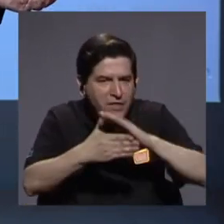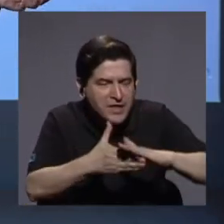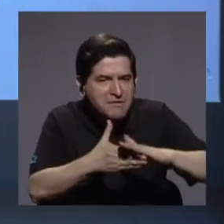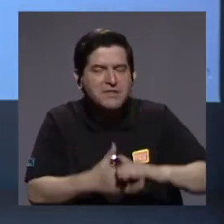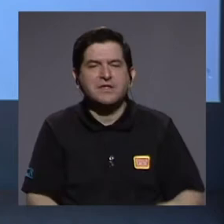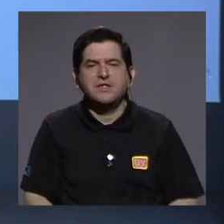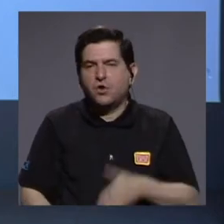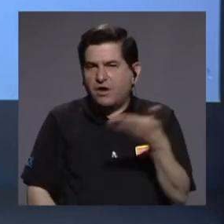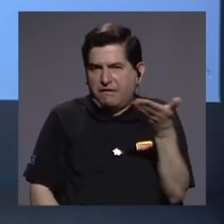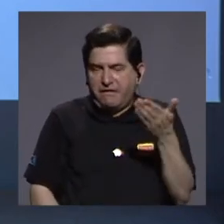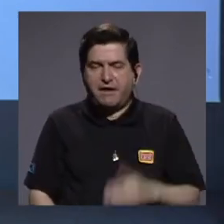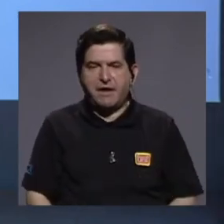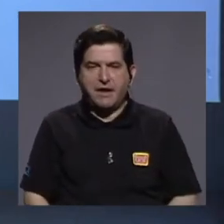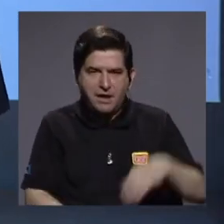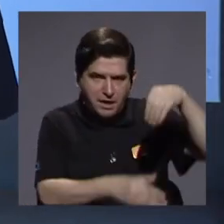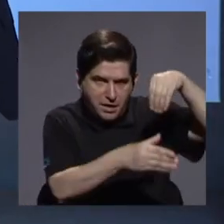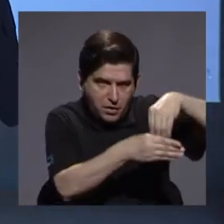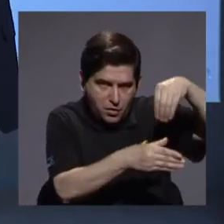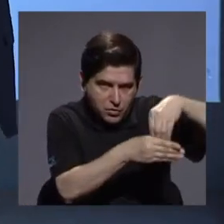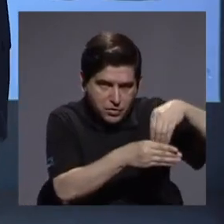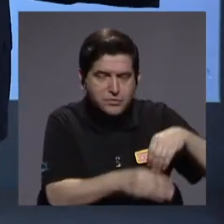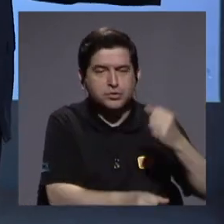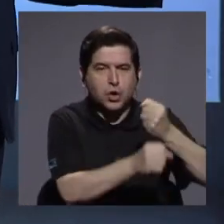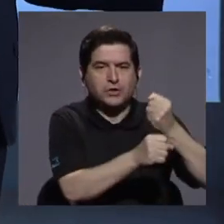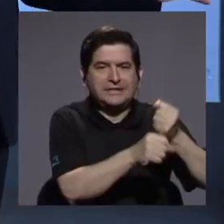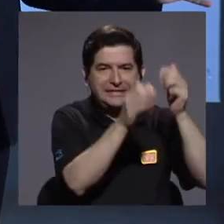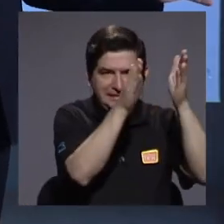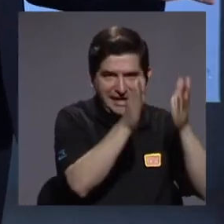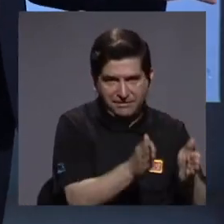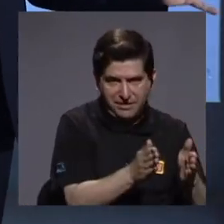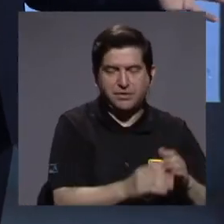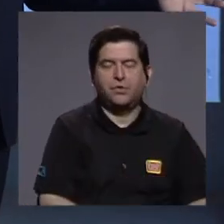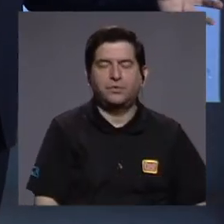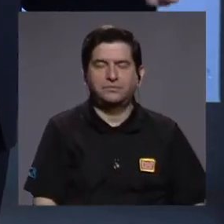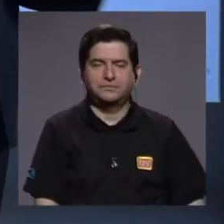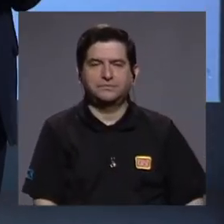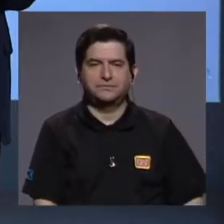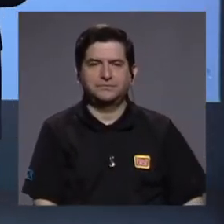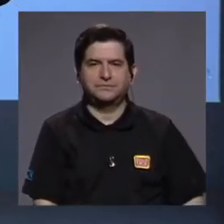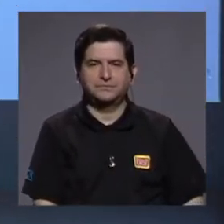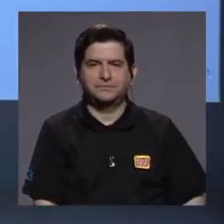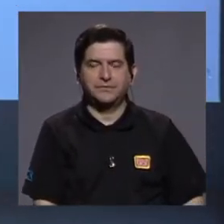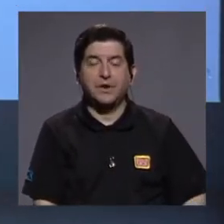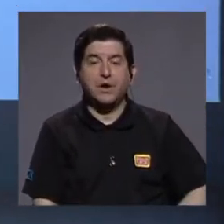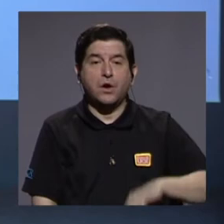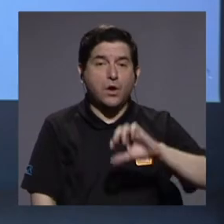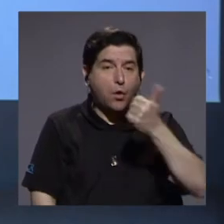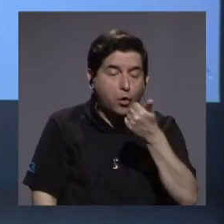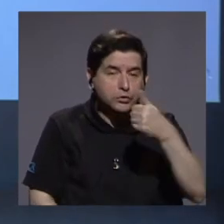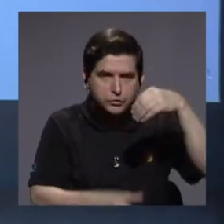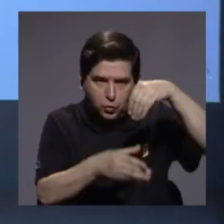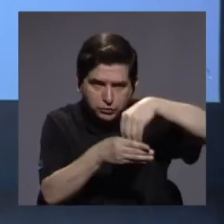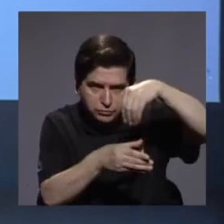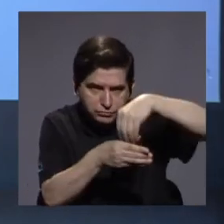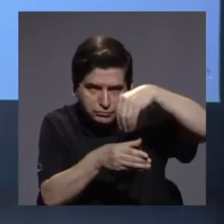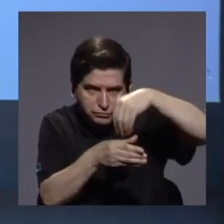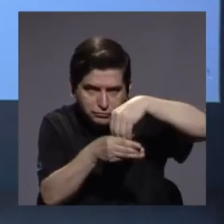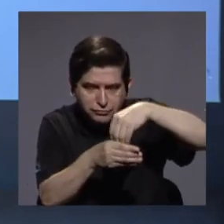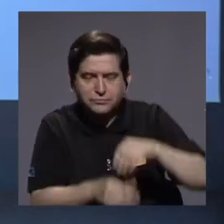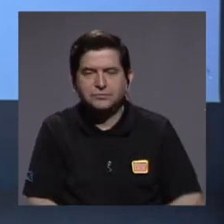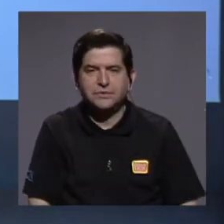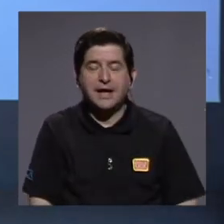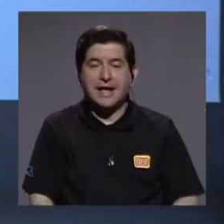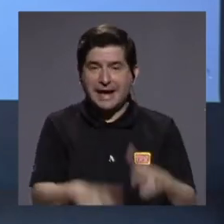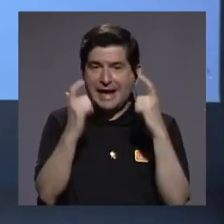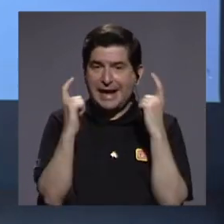crecimiento económico en un aporte de los trabajadores o del trabajo factor trabajo un aporte de el